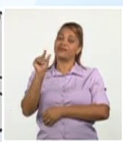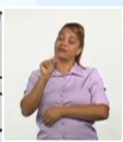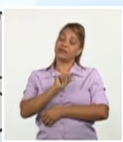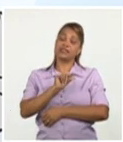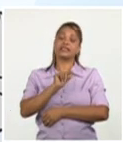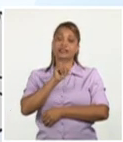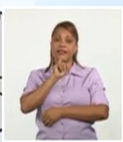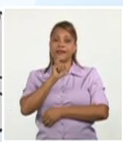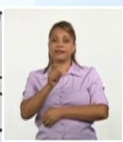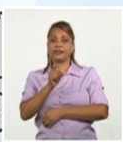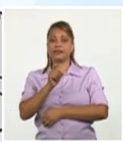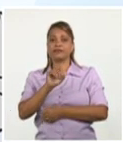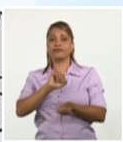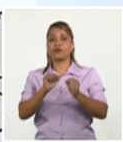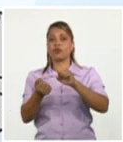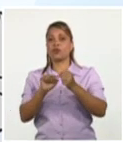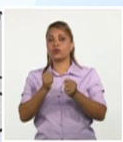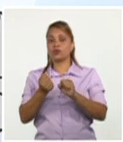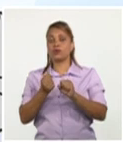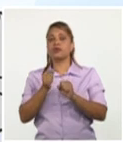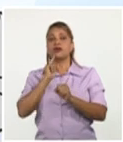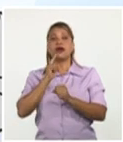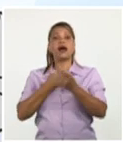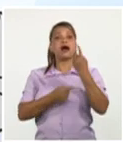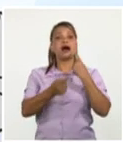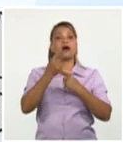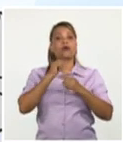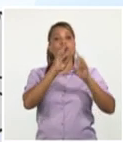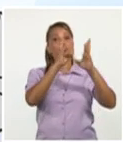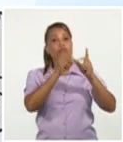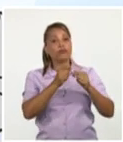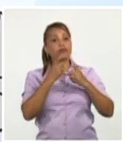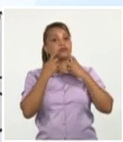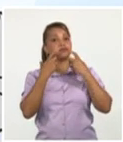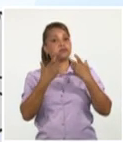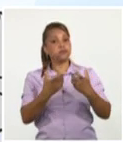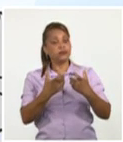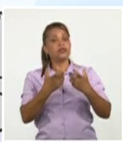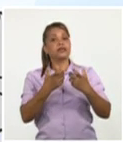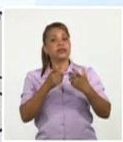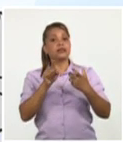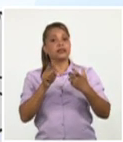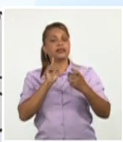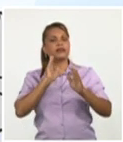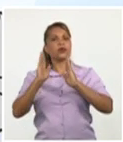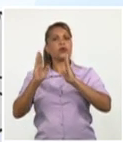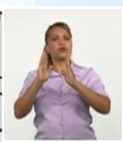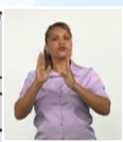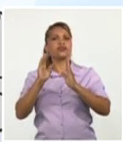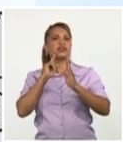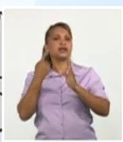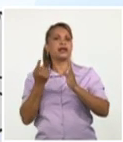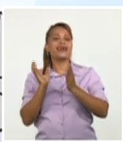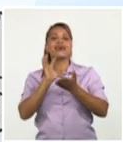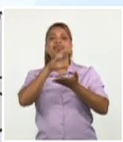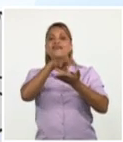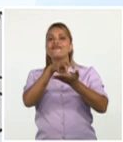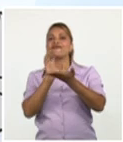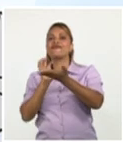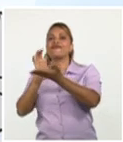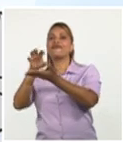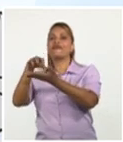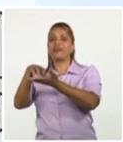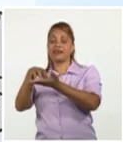casos, independientemente de que un número importante de ellos se concentran en un evento